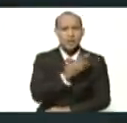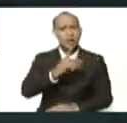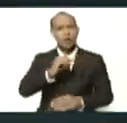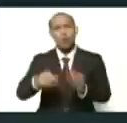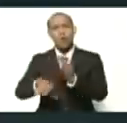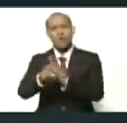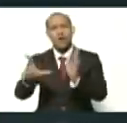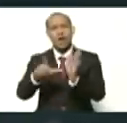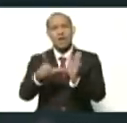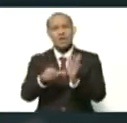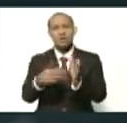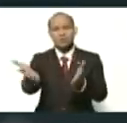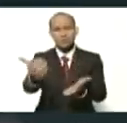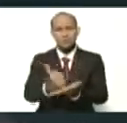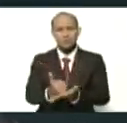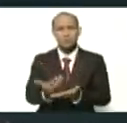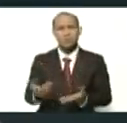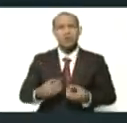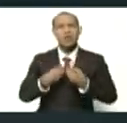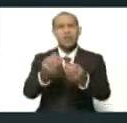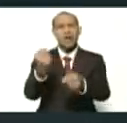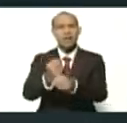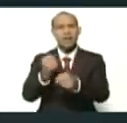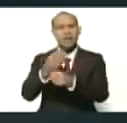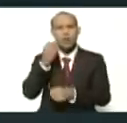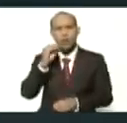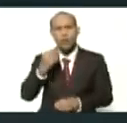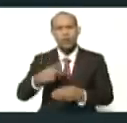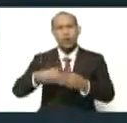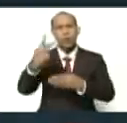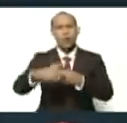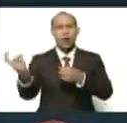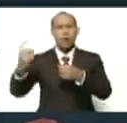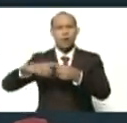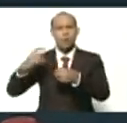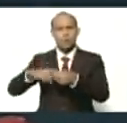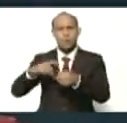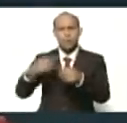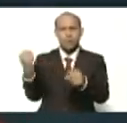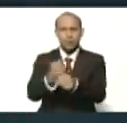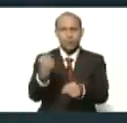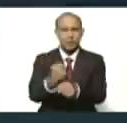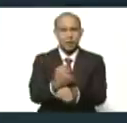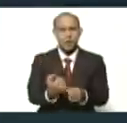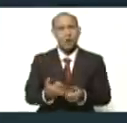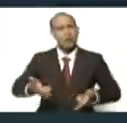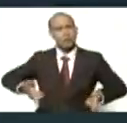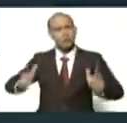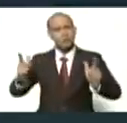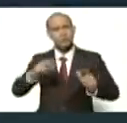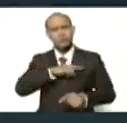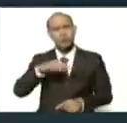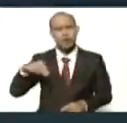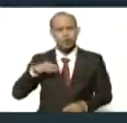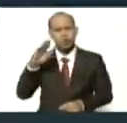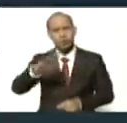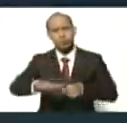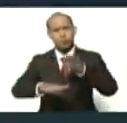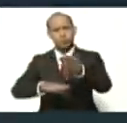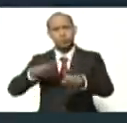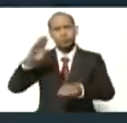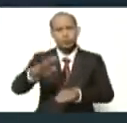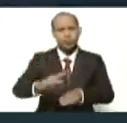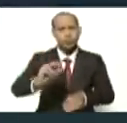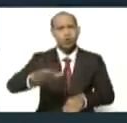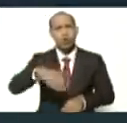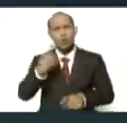bueno lo estamos recuperando a través de chambas willy a través de programas de inserción laboral que nos permiten a nosotros avanzar y